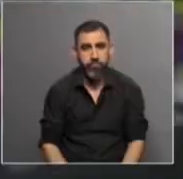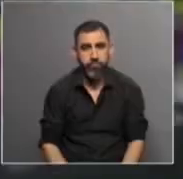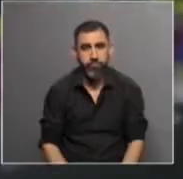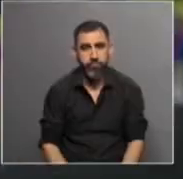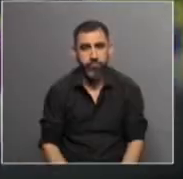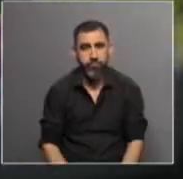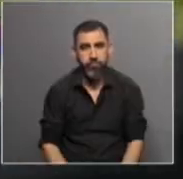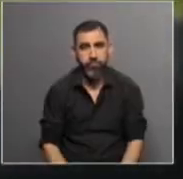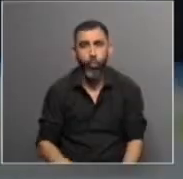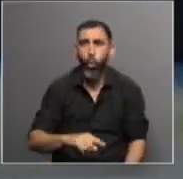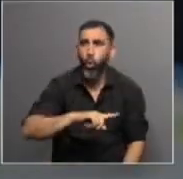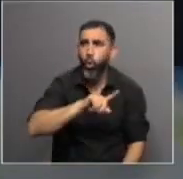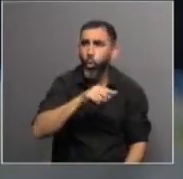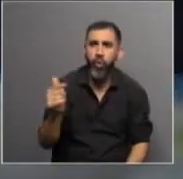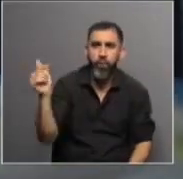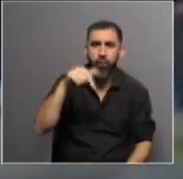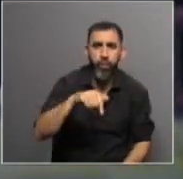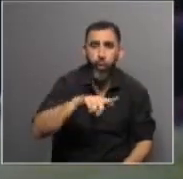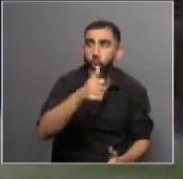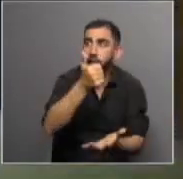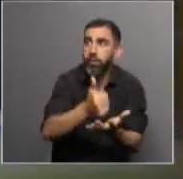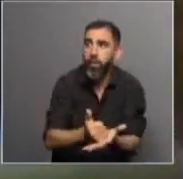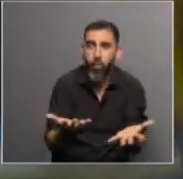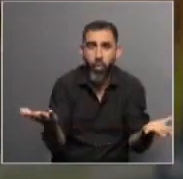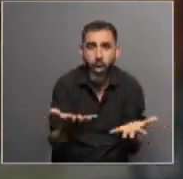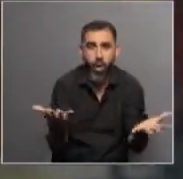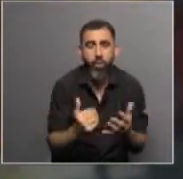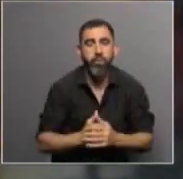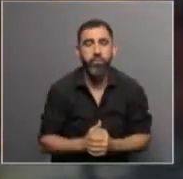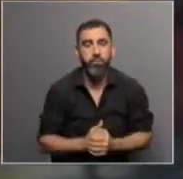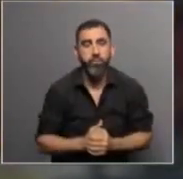De dónde salíamos y en dónde estábamos.